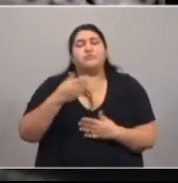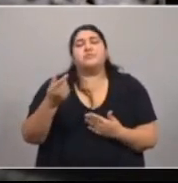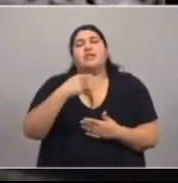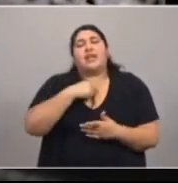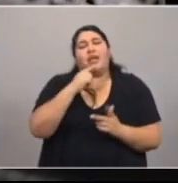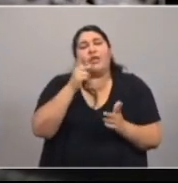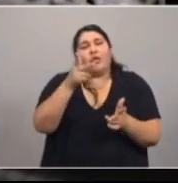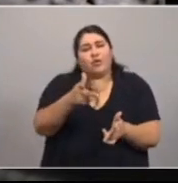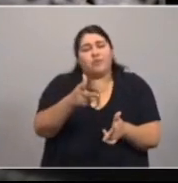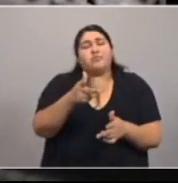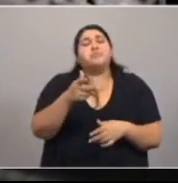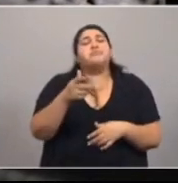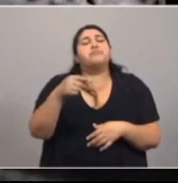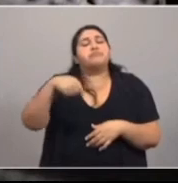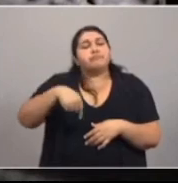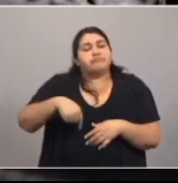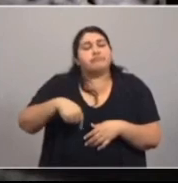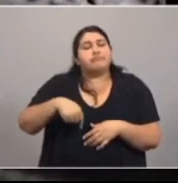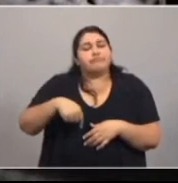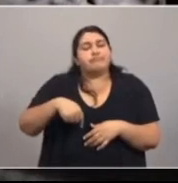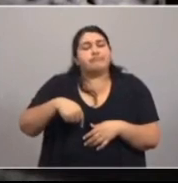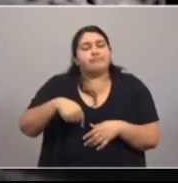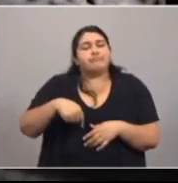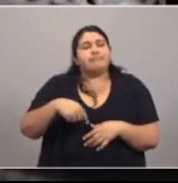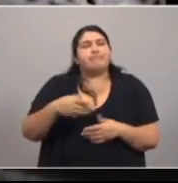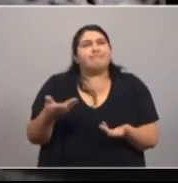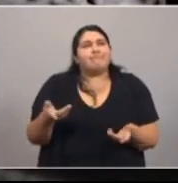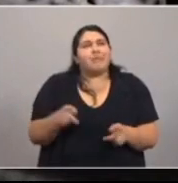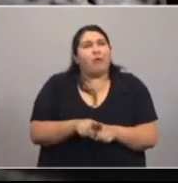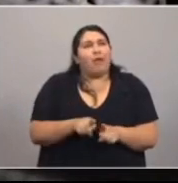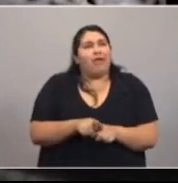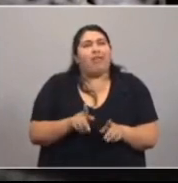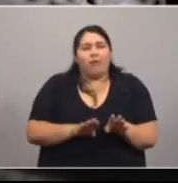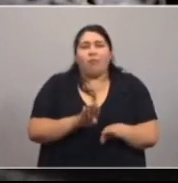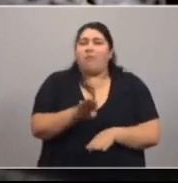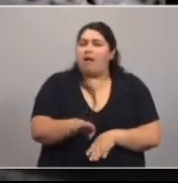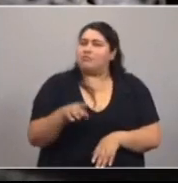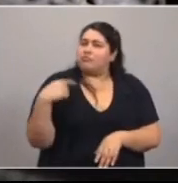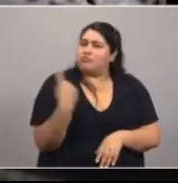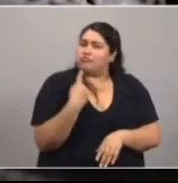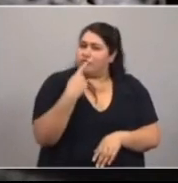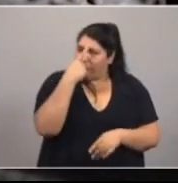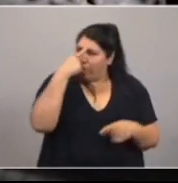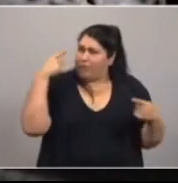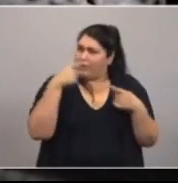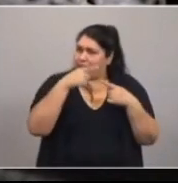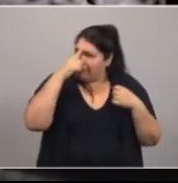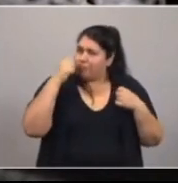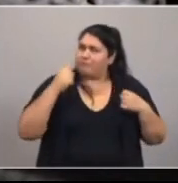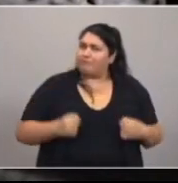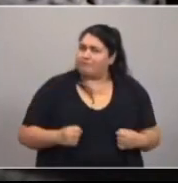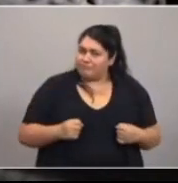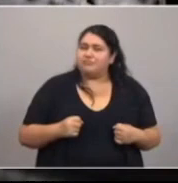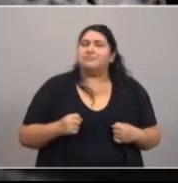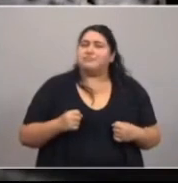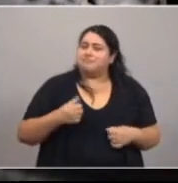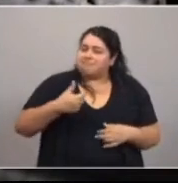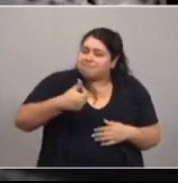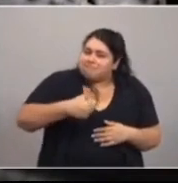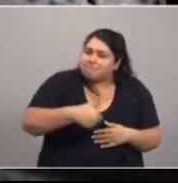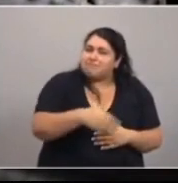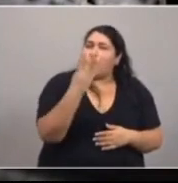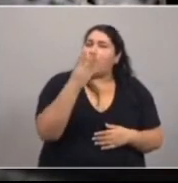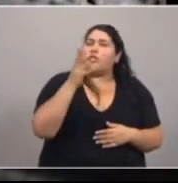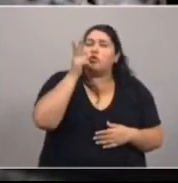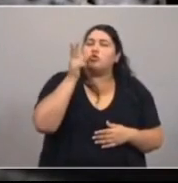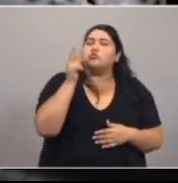este es un hito. Nosotros nos pusimos una meta en Florencio Varela que en 48 meses queríamos tener 48 empresas y